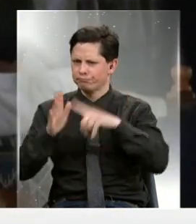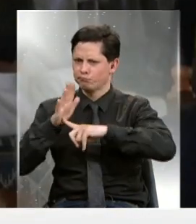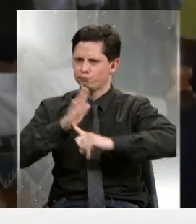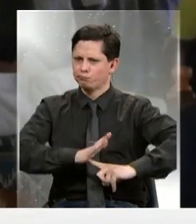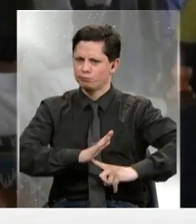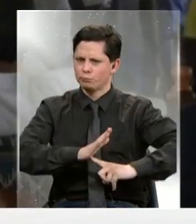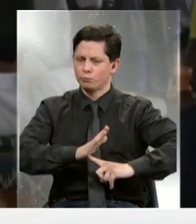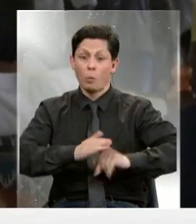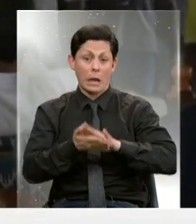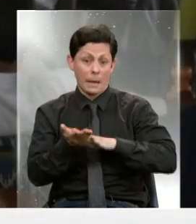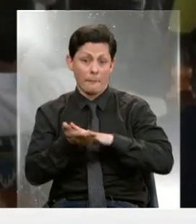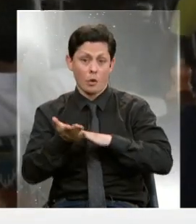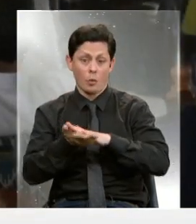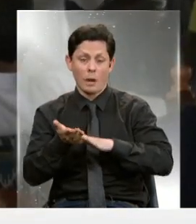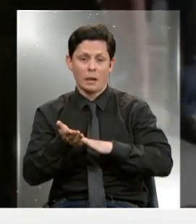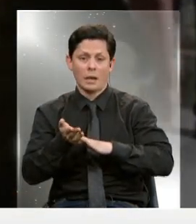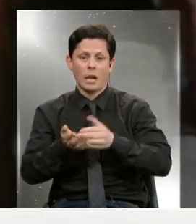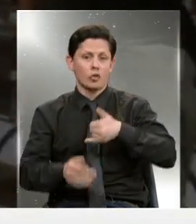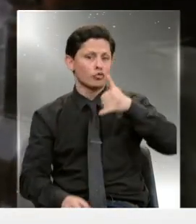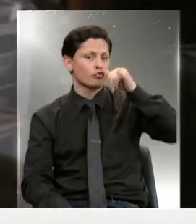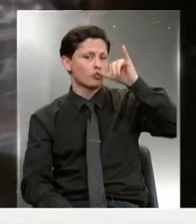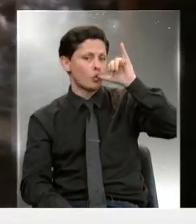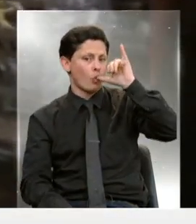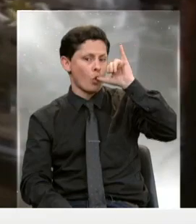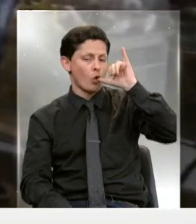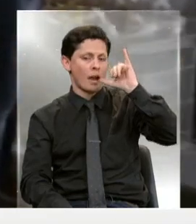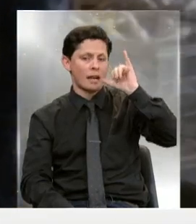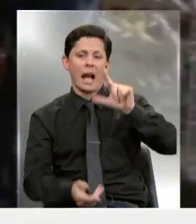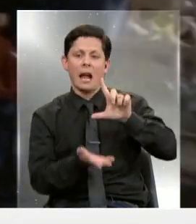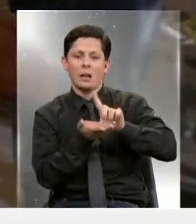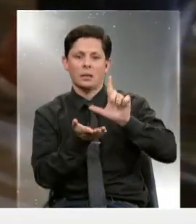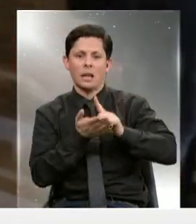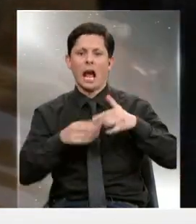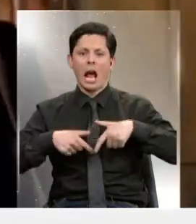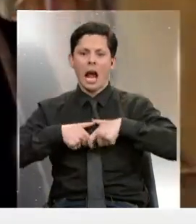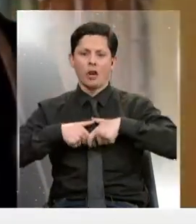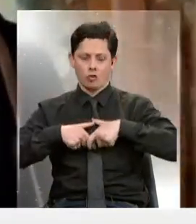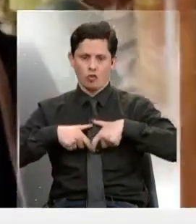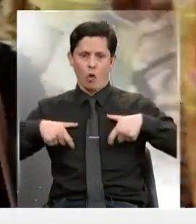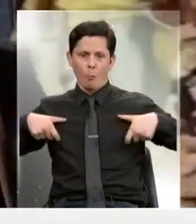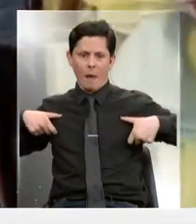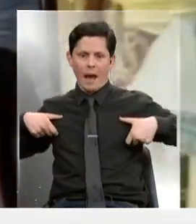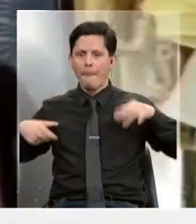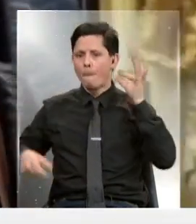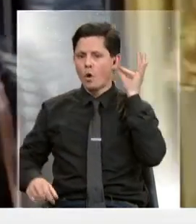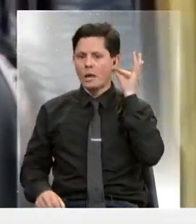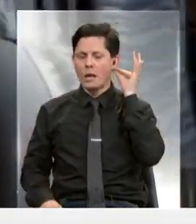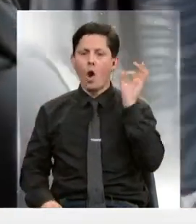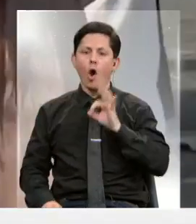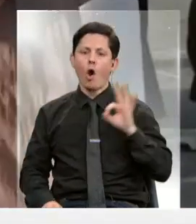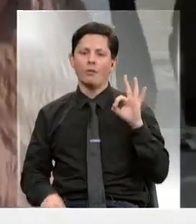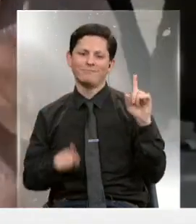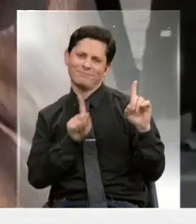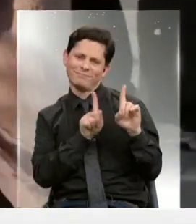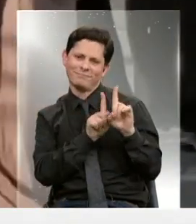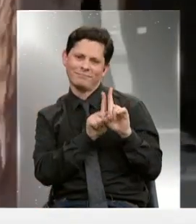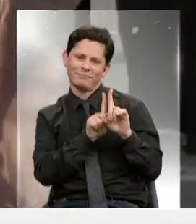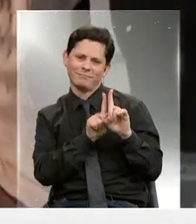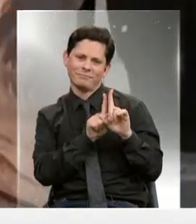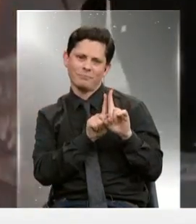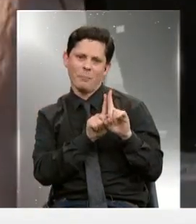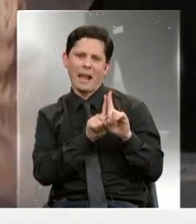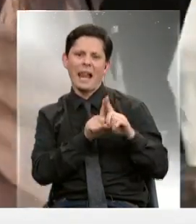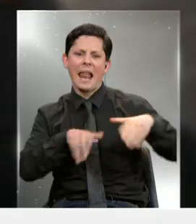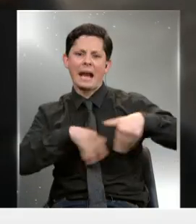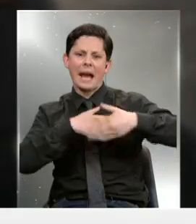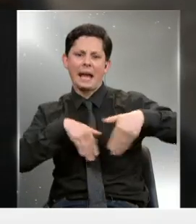restricciones. Por ejemplo, el consumo de alcohol en lugares públicos, usar ropa escotada para las mujeres o demostrar afecto entre dos personas en la